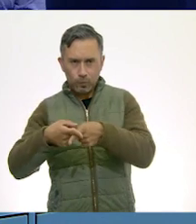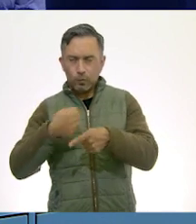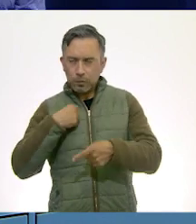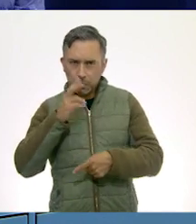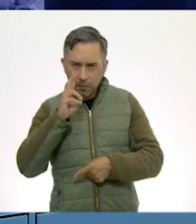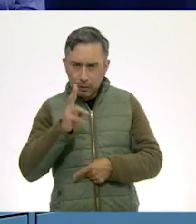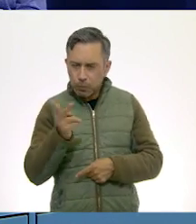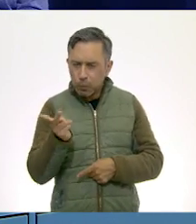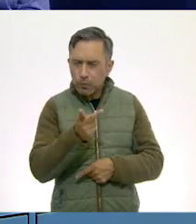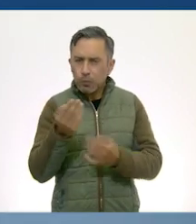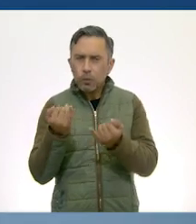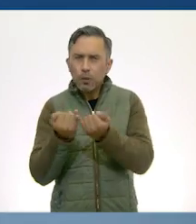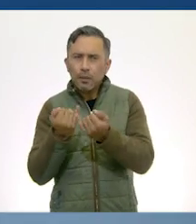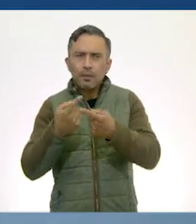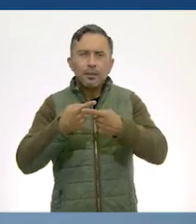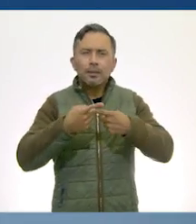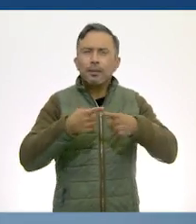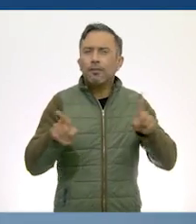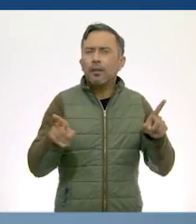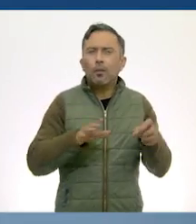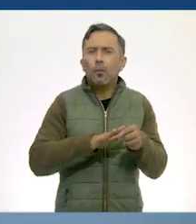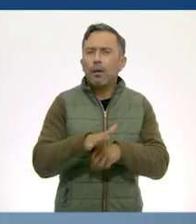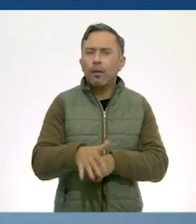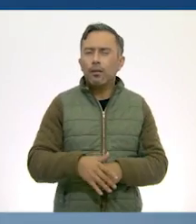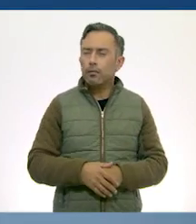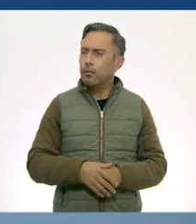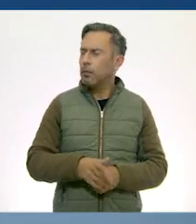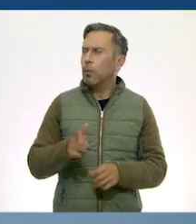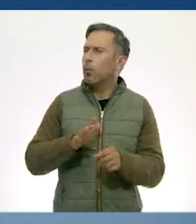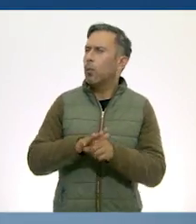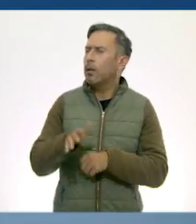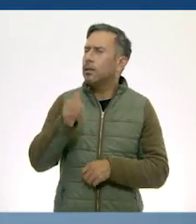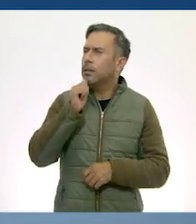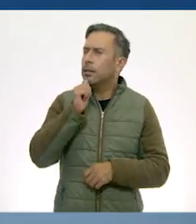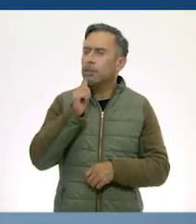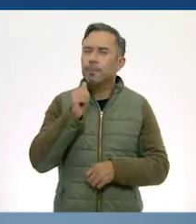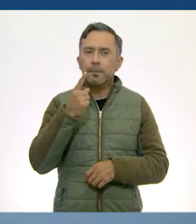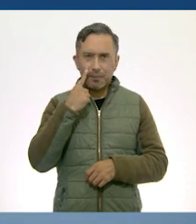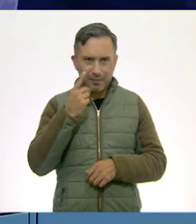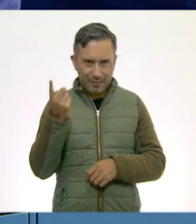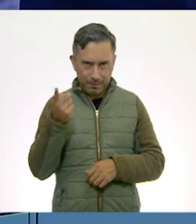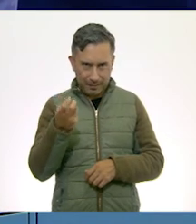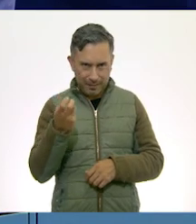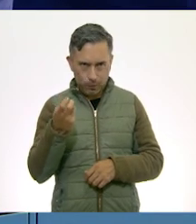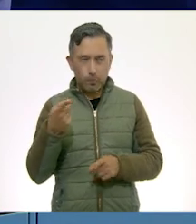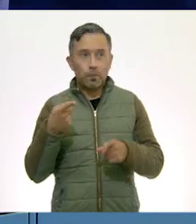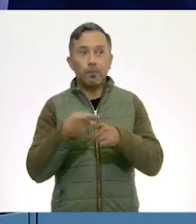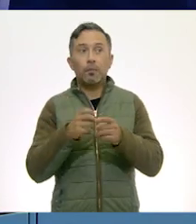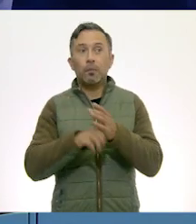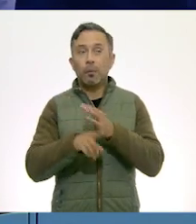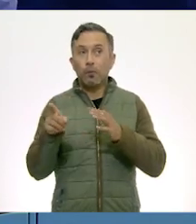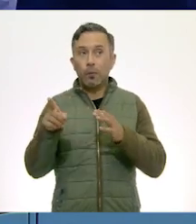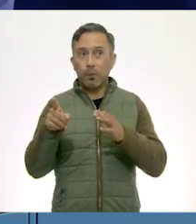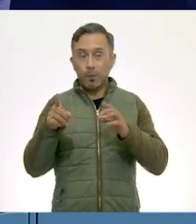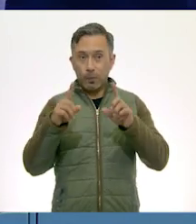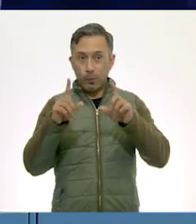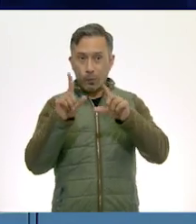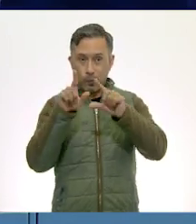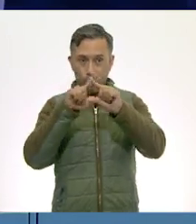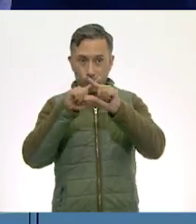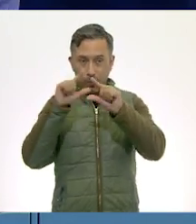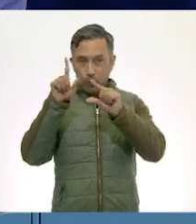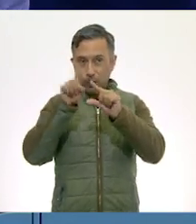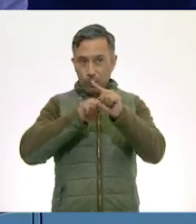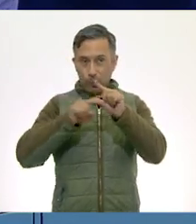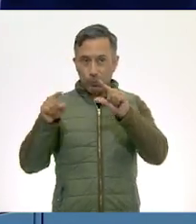la diferencia? ¿Cuál, maestra? Estos, por ejemplo, este ángulo, Ajá. ¿cómo ves